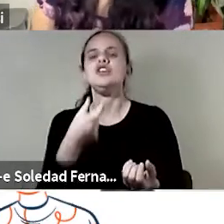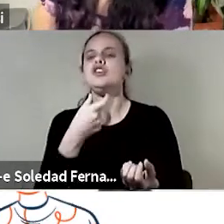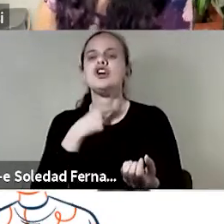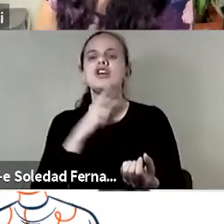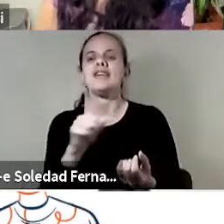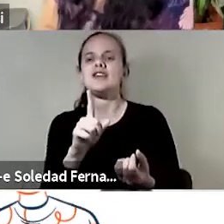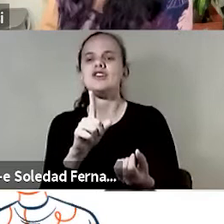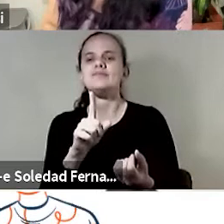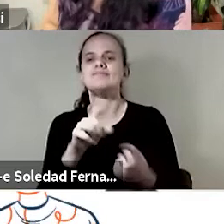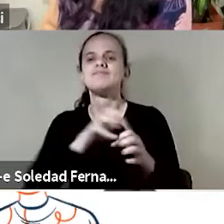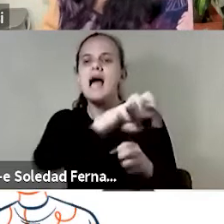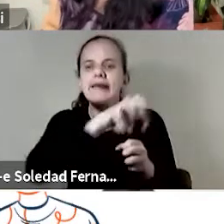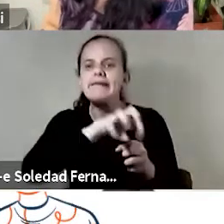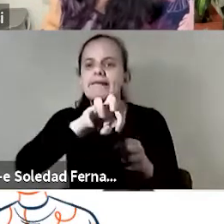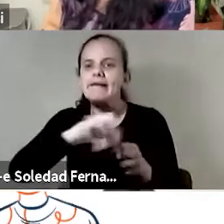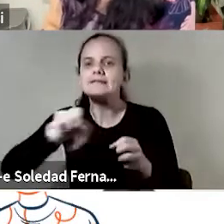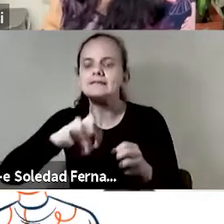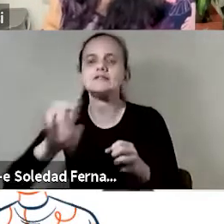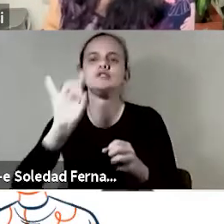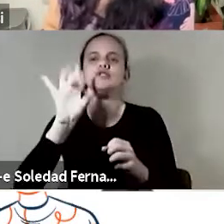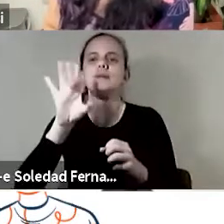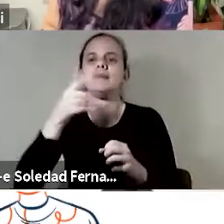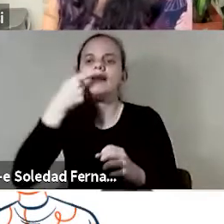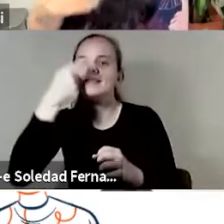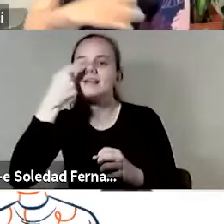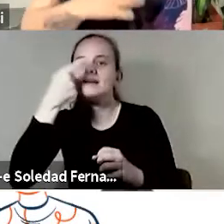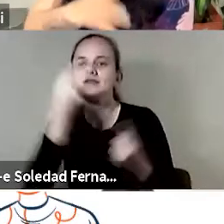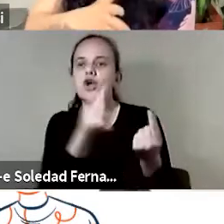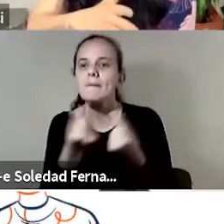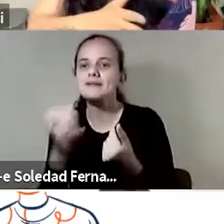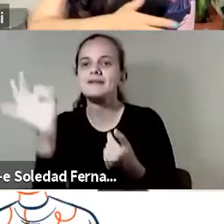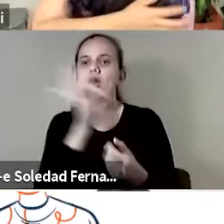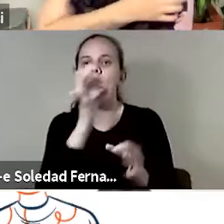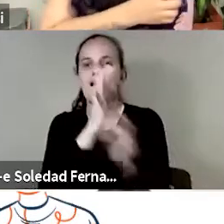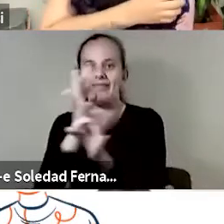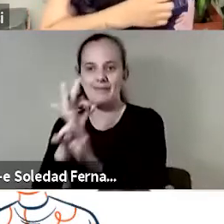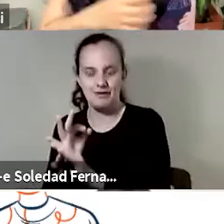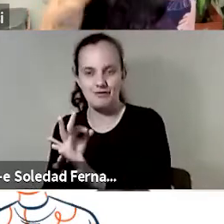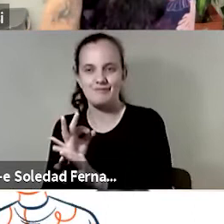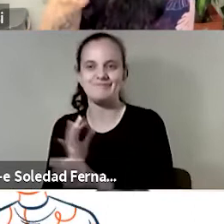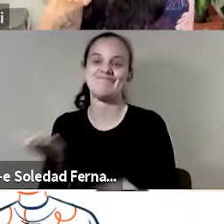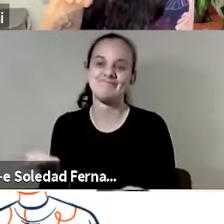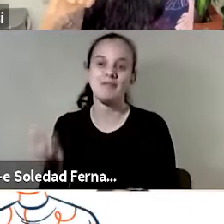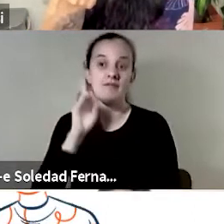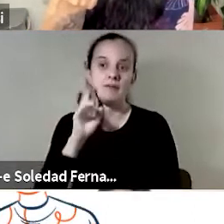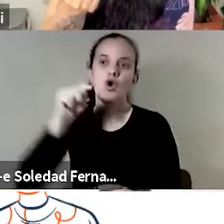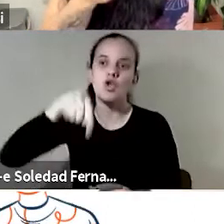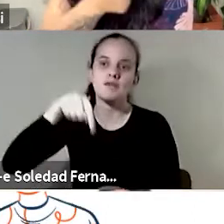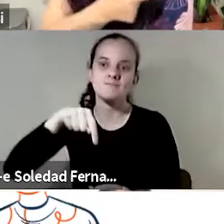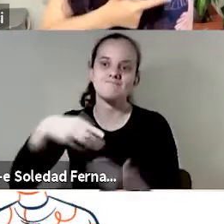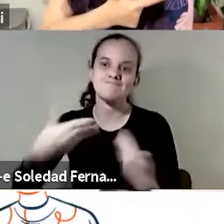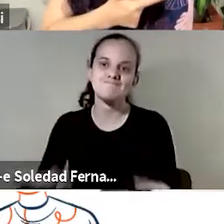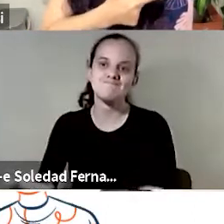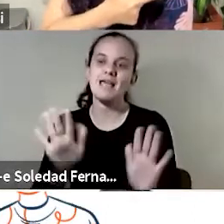y él lo que quería evitar era que Internet se dividiera en áreas que solamente sirvieran a intereses comerciales